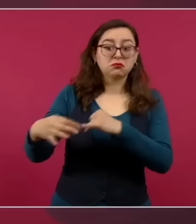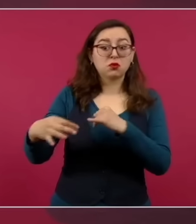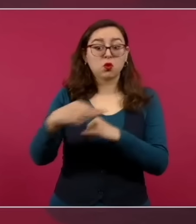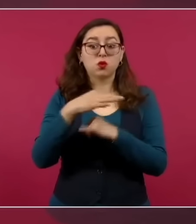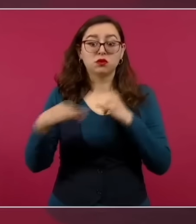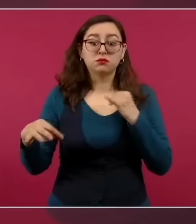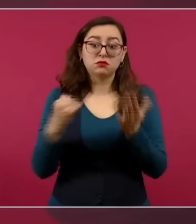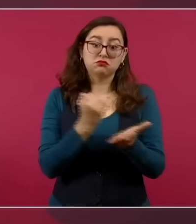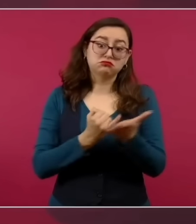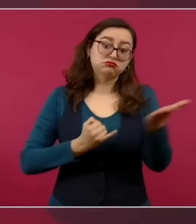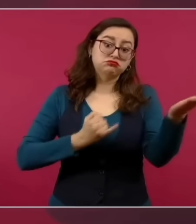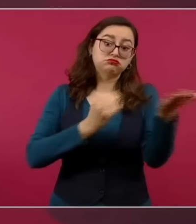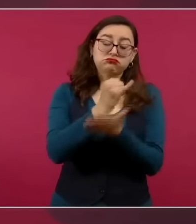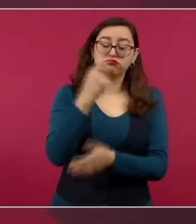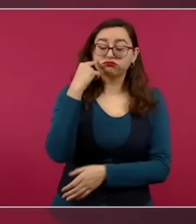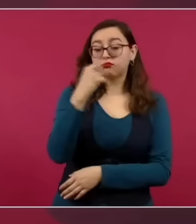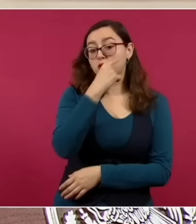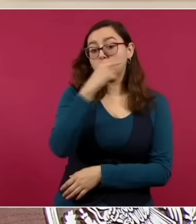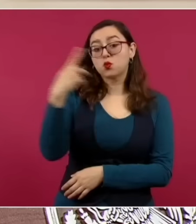deciden